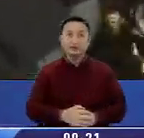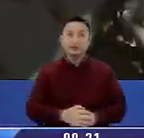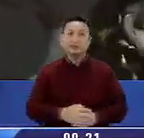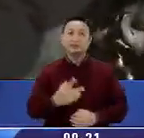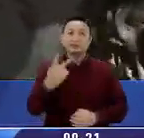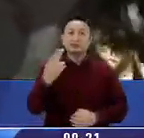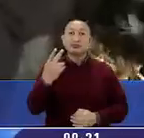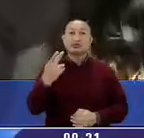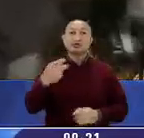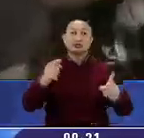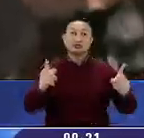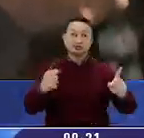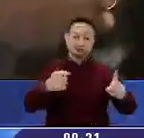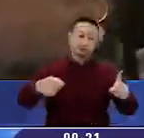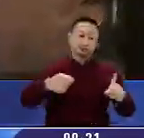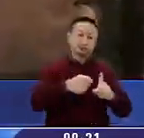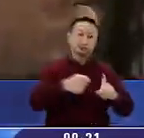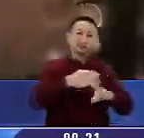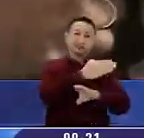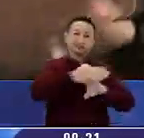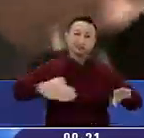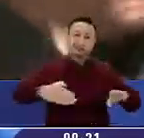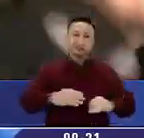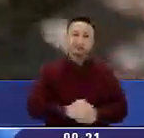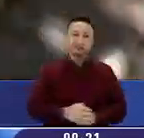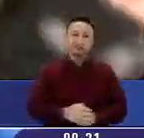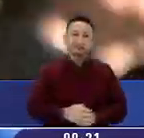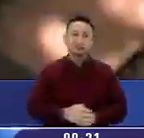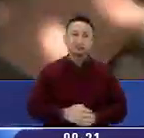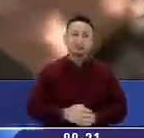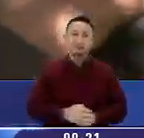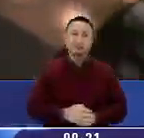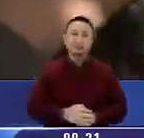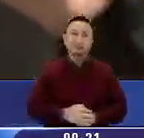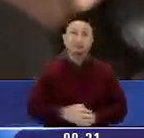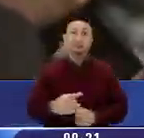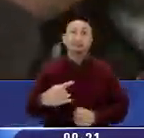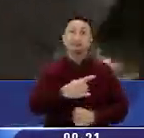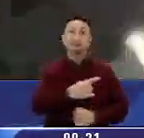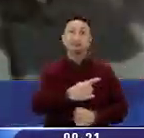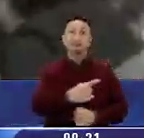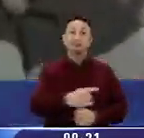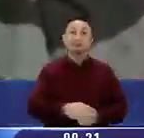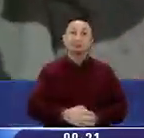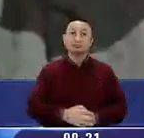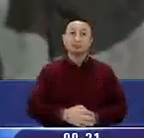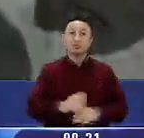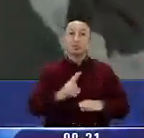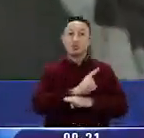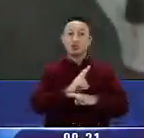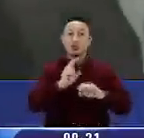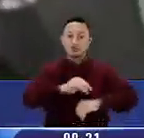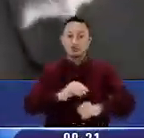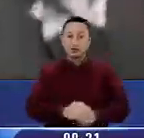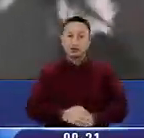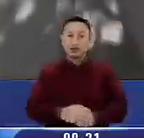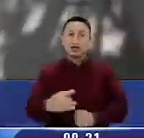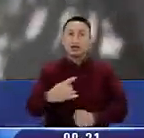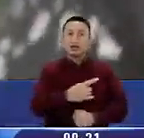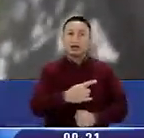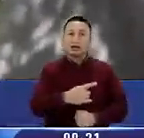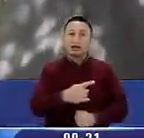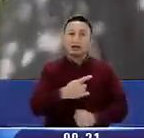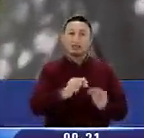tijeras, cuchillos, estiletes, armas blancas de en sí, que utilizan ellos para ellos acomodar sus covachas,